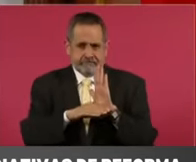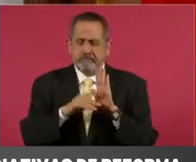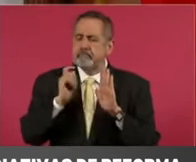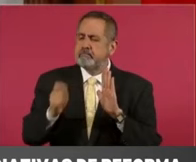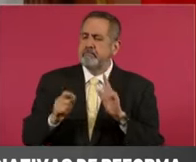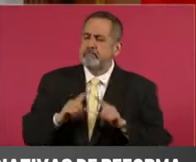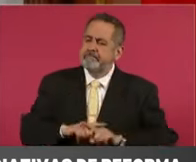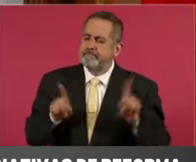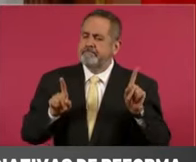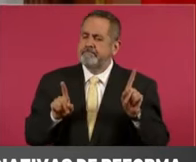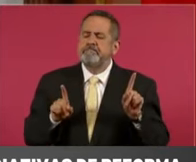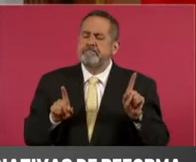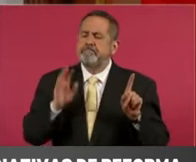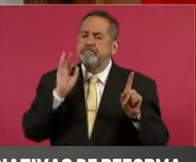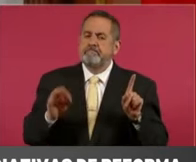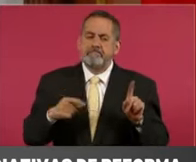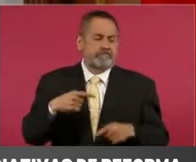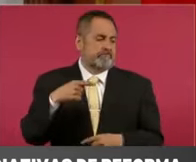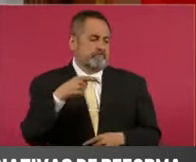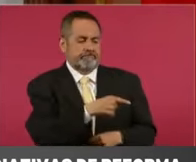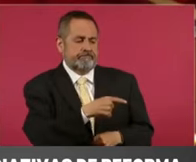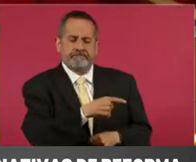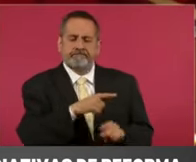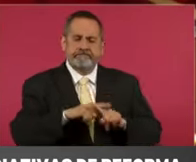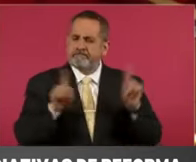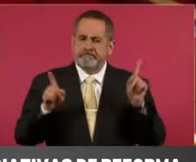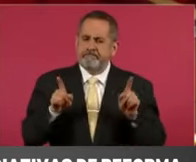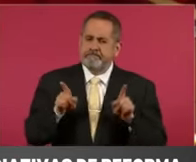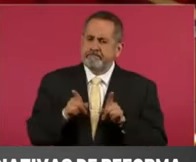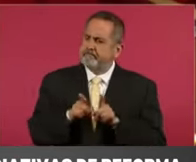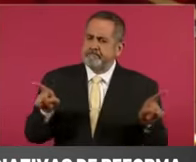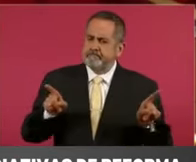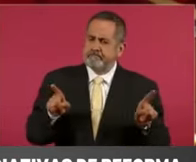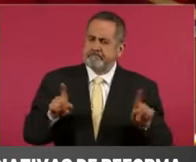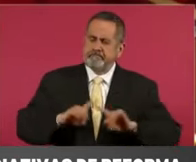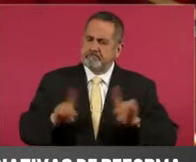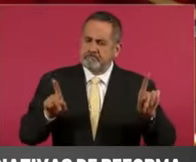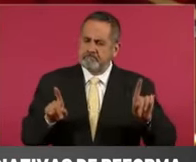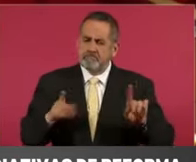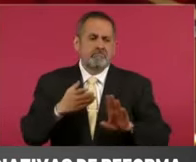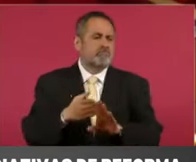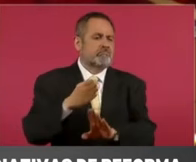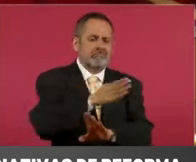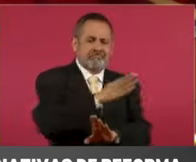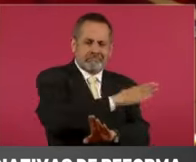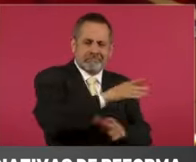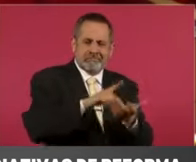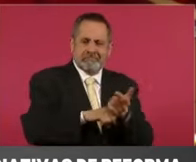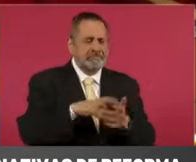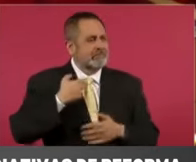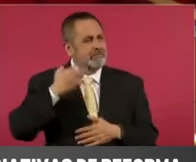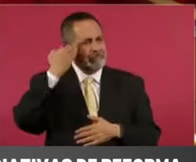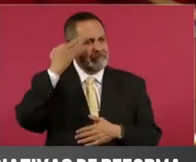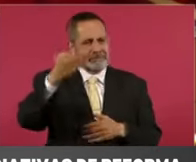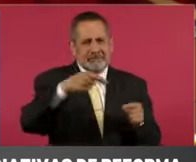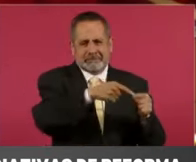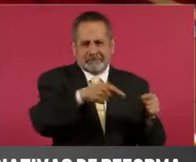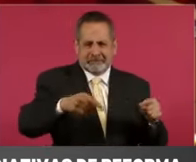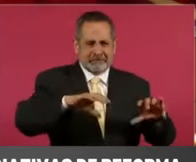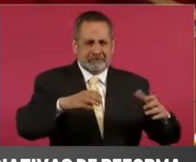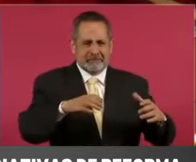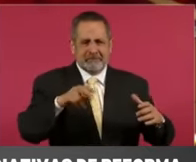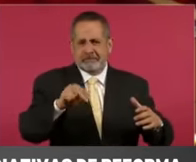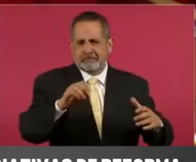distintas y contrapuestas a las reformas que se aprobaron durante todo